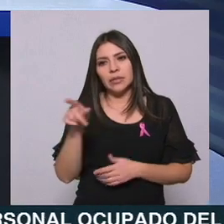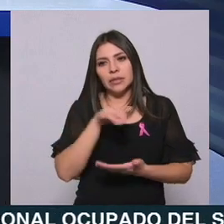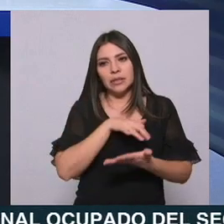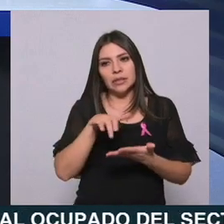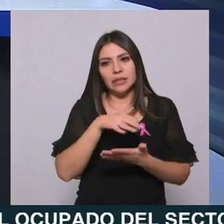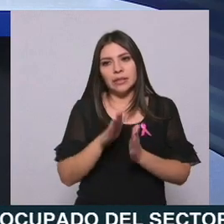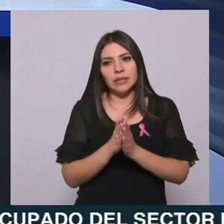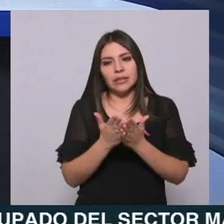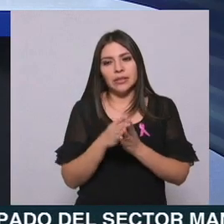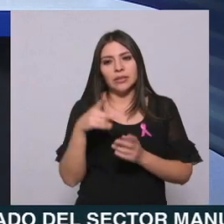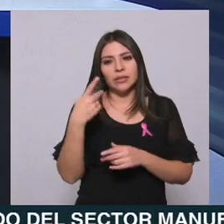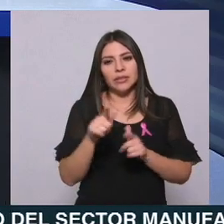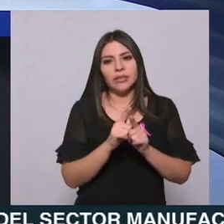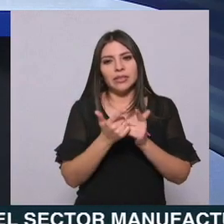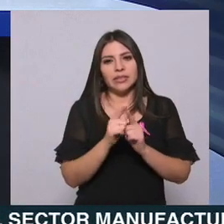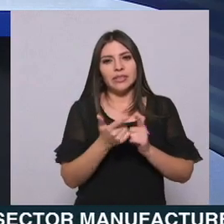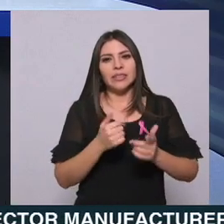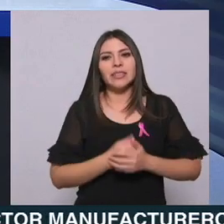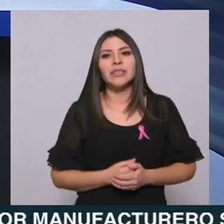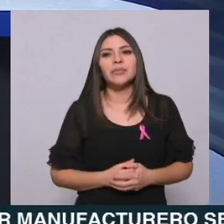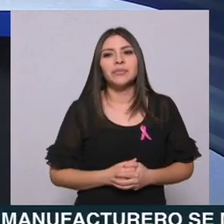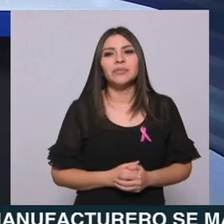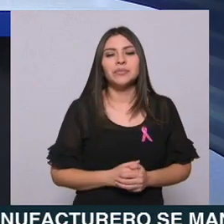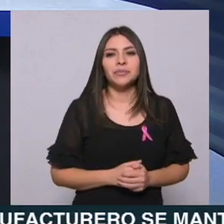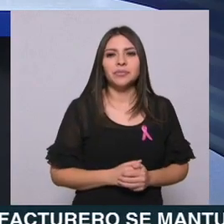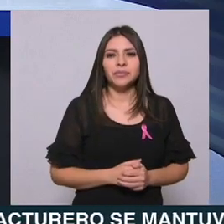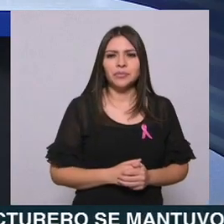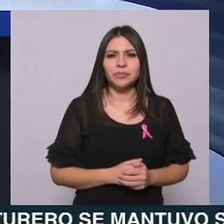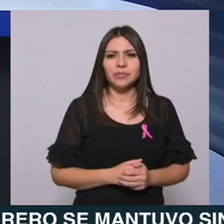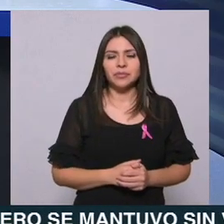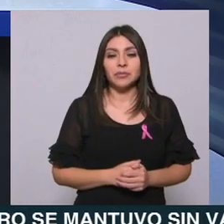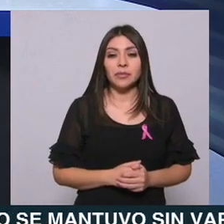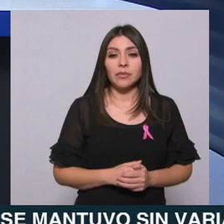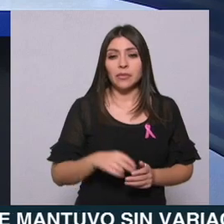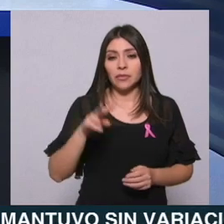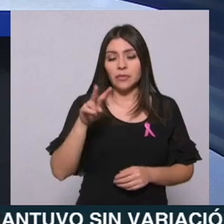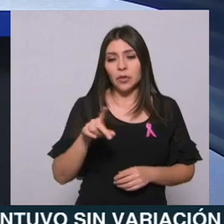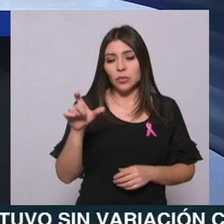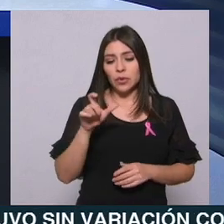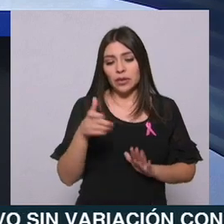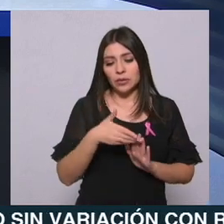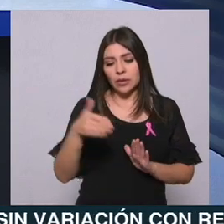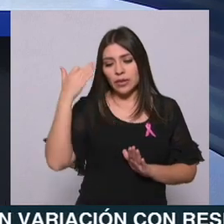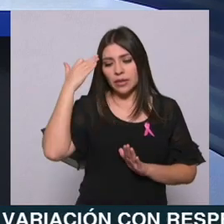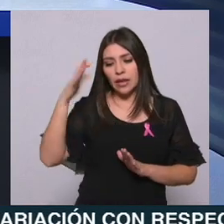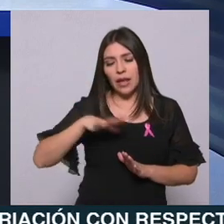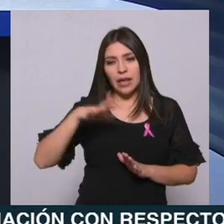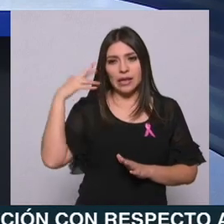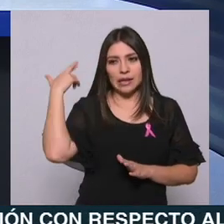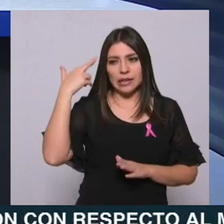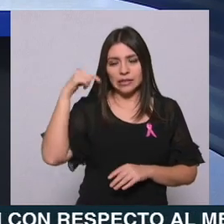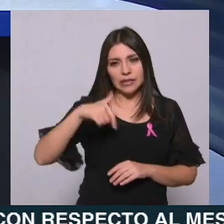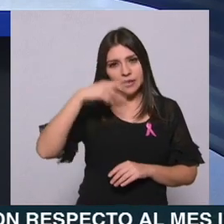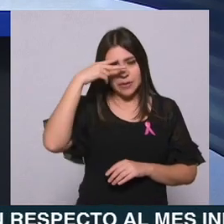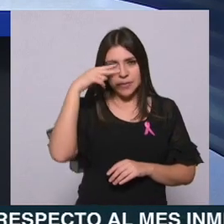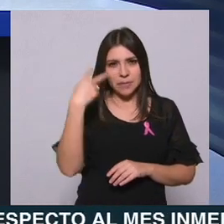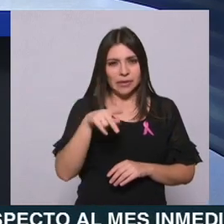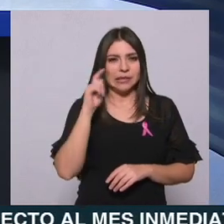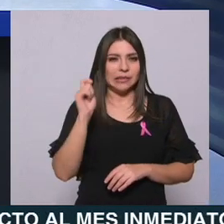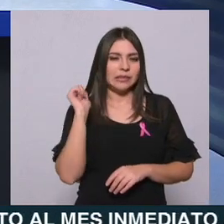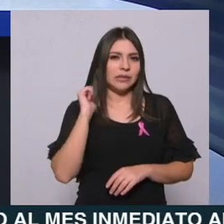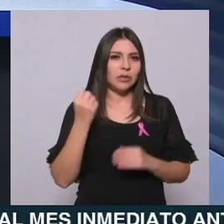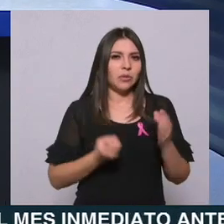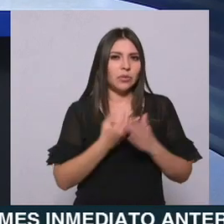preferencia. La Inquisición y la Modorra. Doctora, pero es cierto que durante el virreinato, en la Nueva España, la Inquisición pues